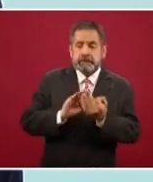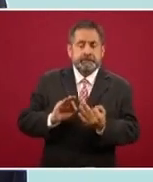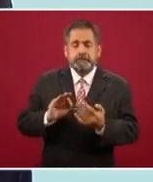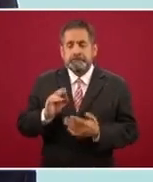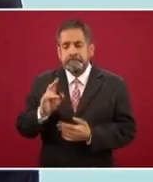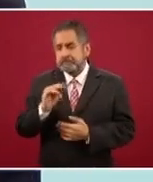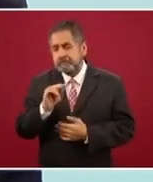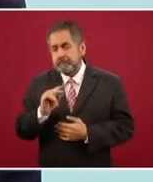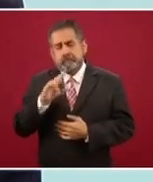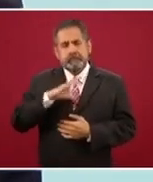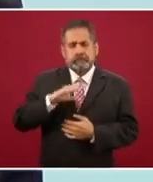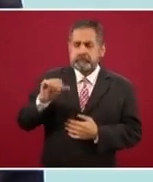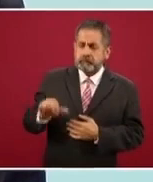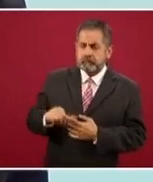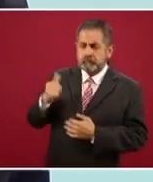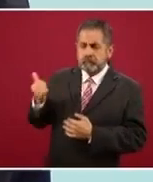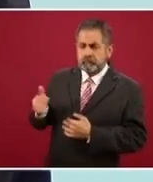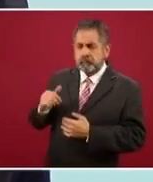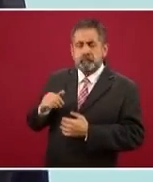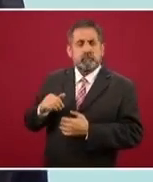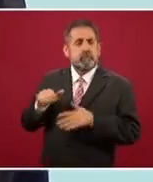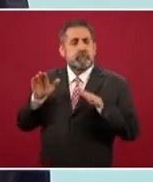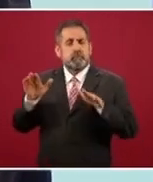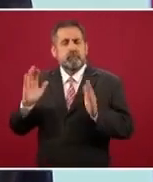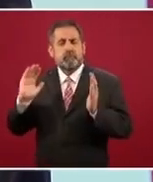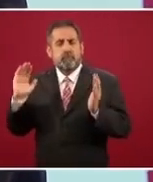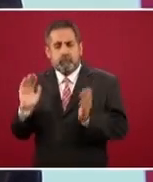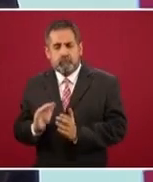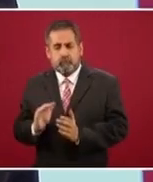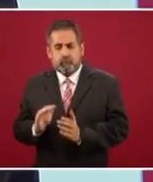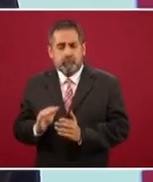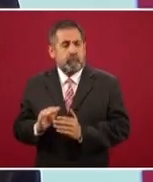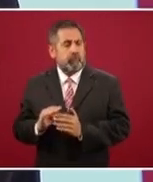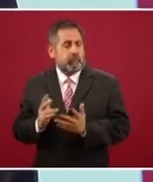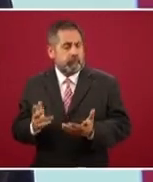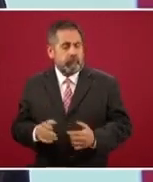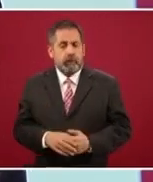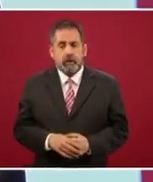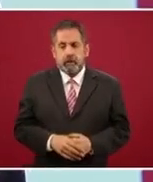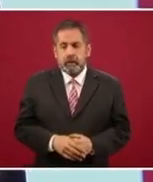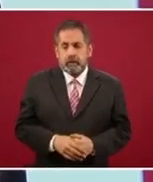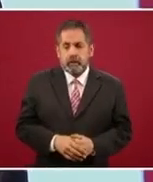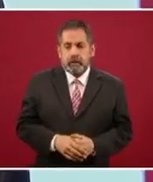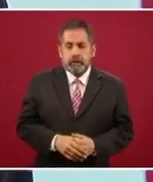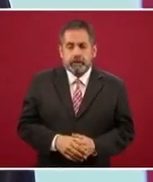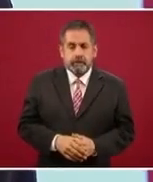Hay otros aviones más pequeños ahora